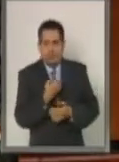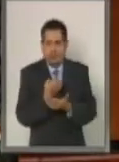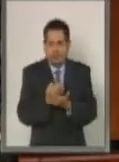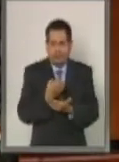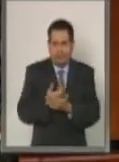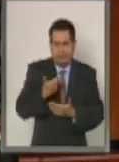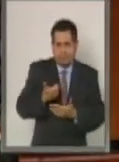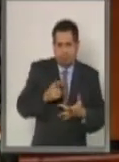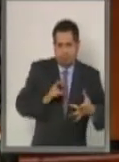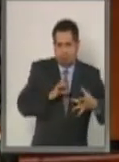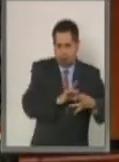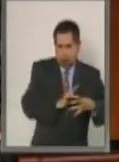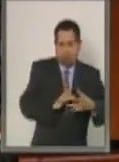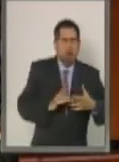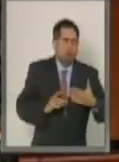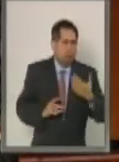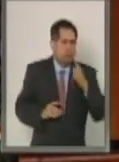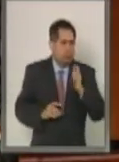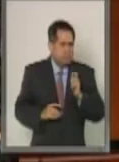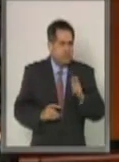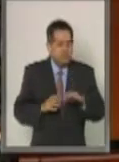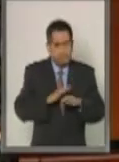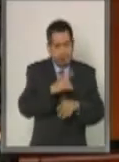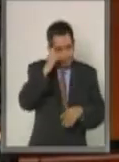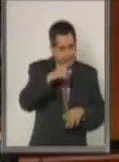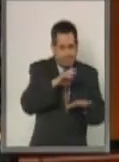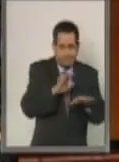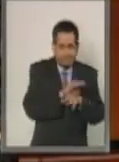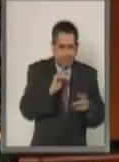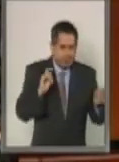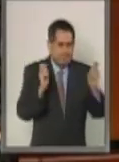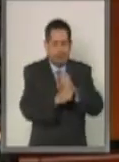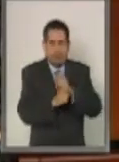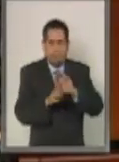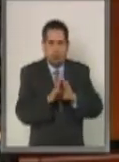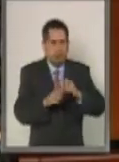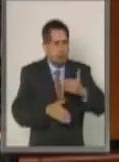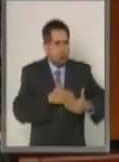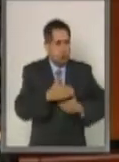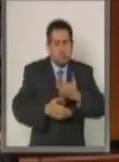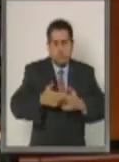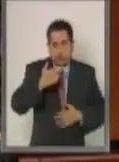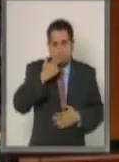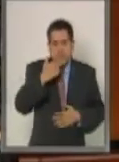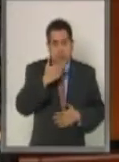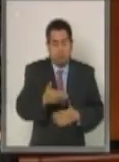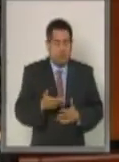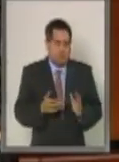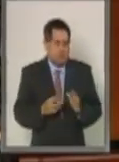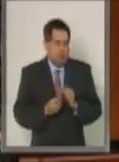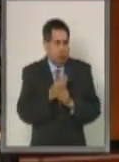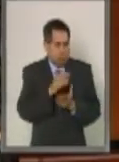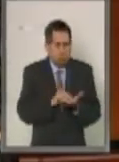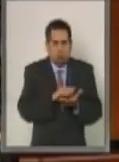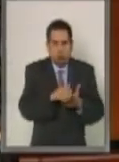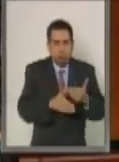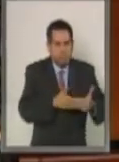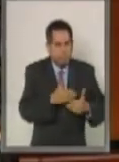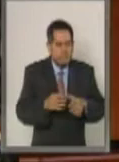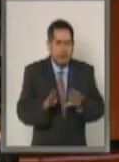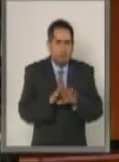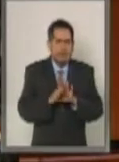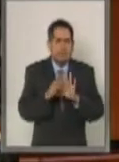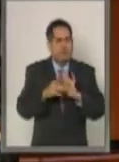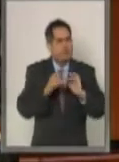económica y que pretende transformar una relación comercial incipiente por una